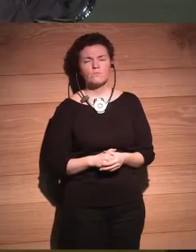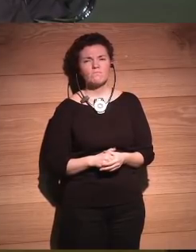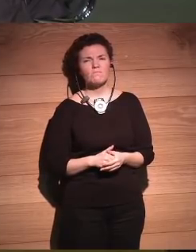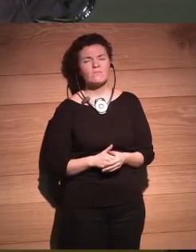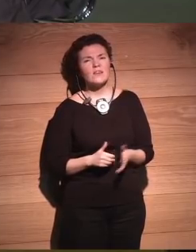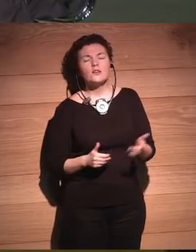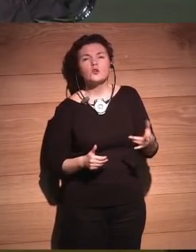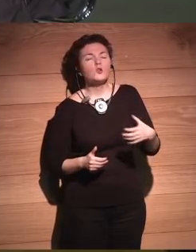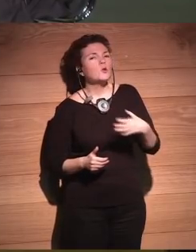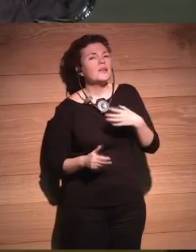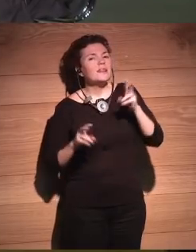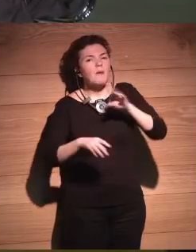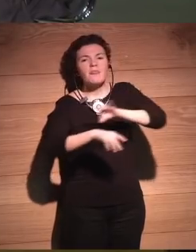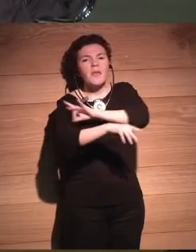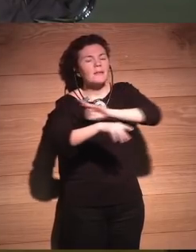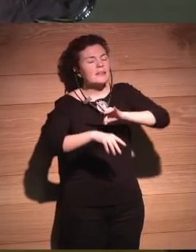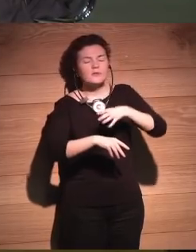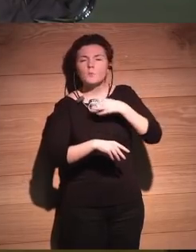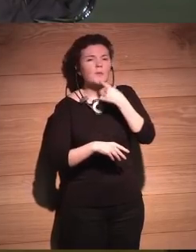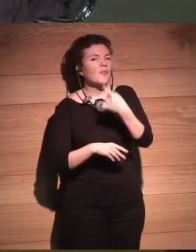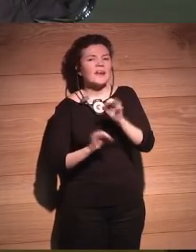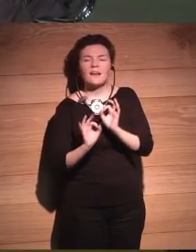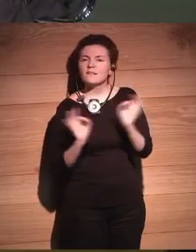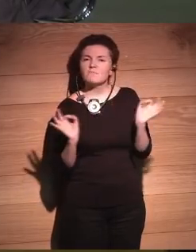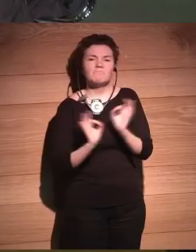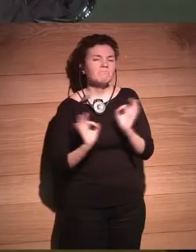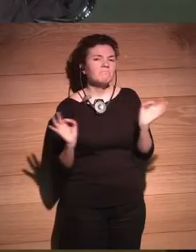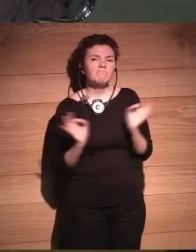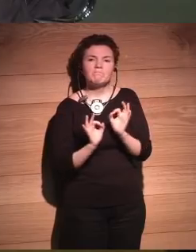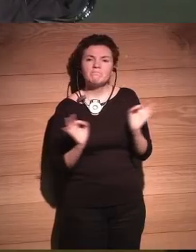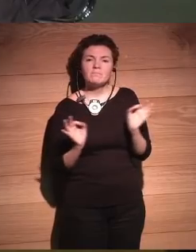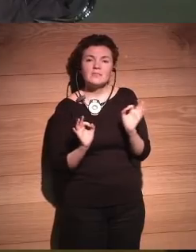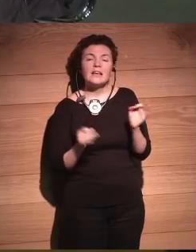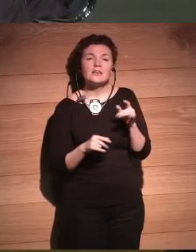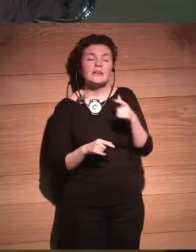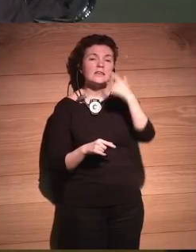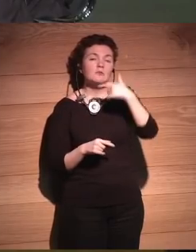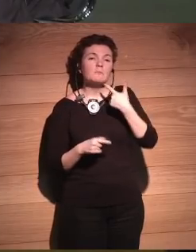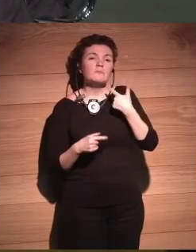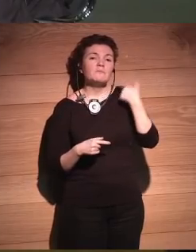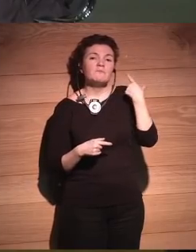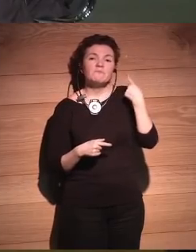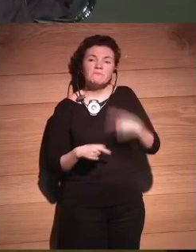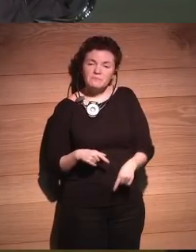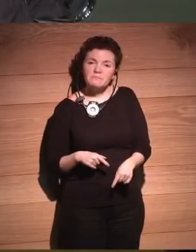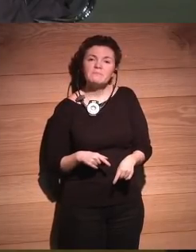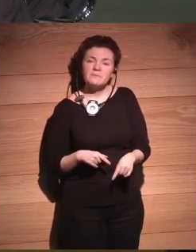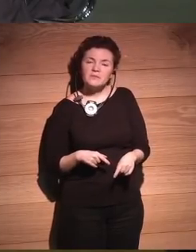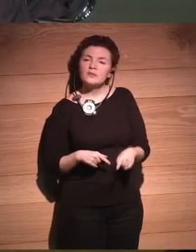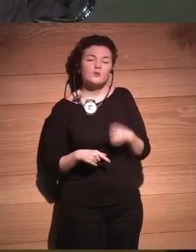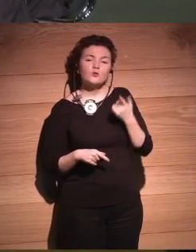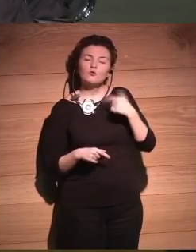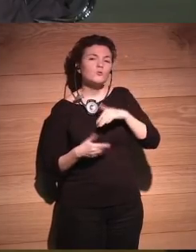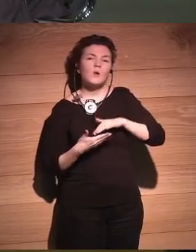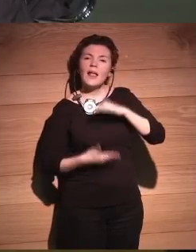No os puedo decir nada sobre la diabetes, la verdad. Creo que es una de las mayores decepciones en el sentido de no haber sido capaz